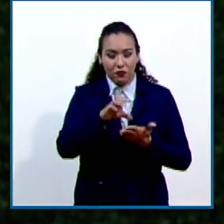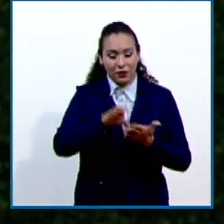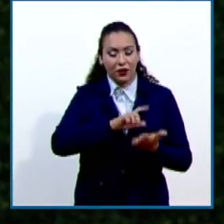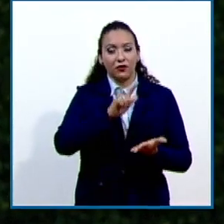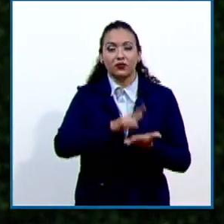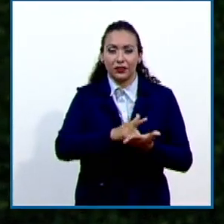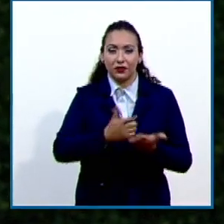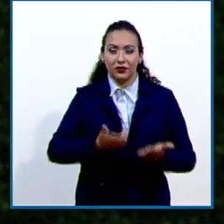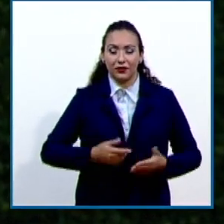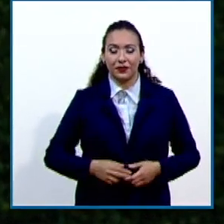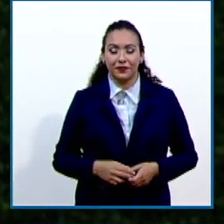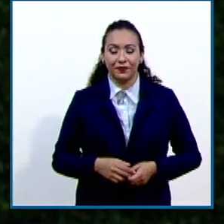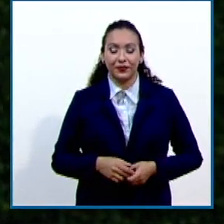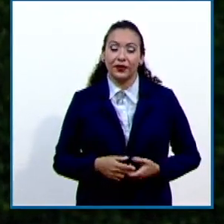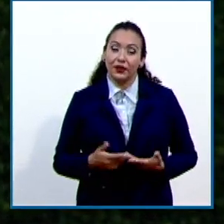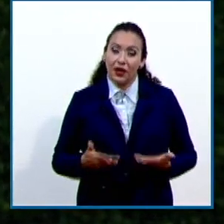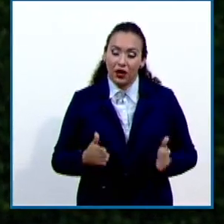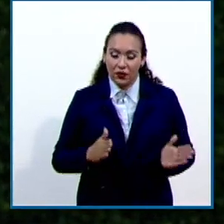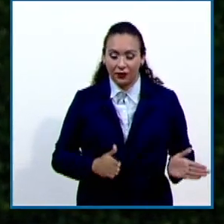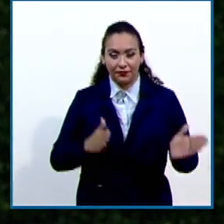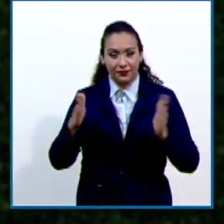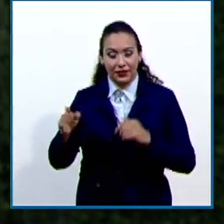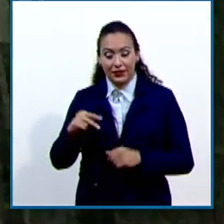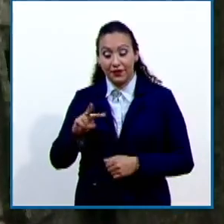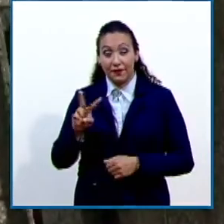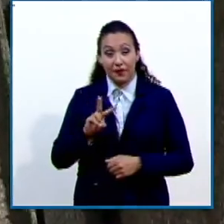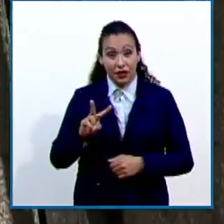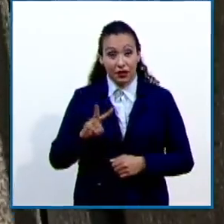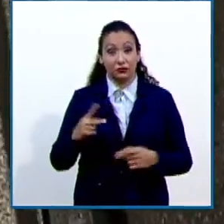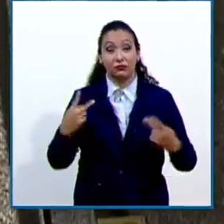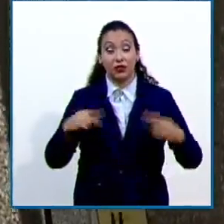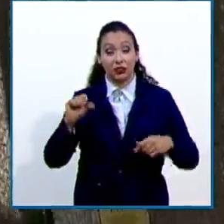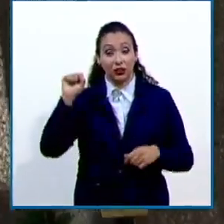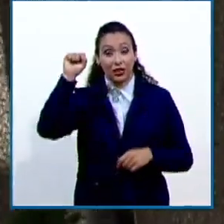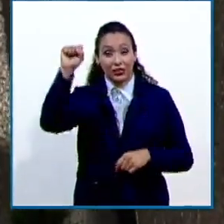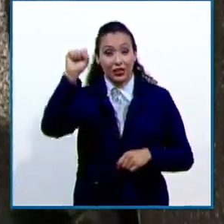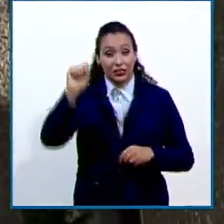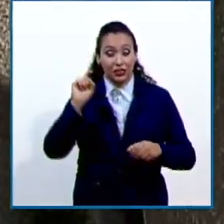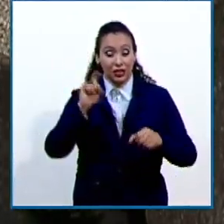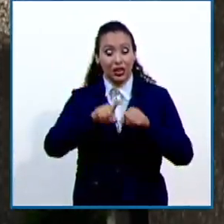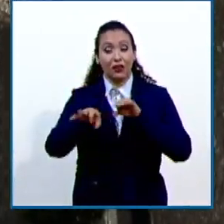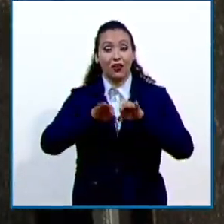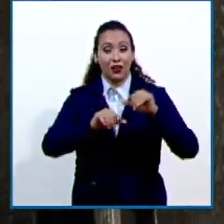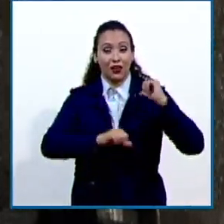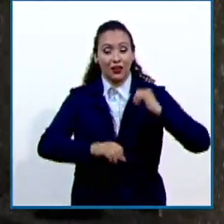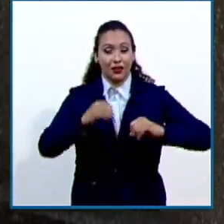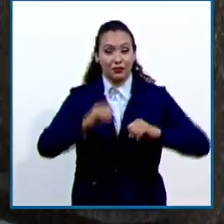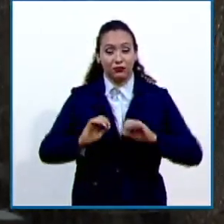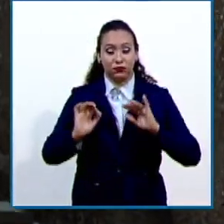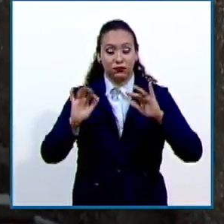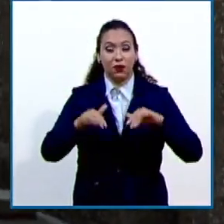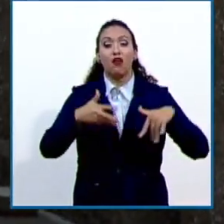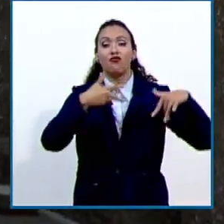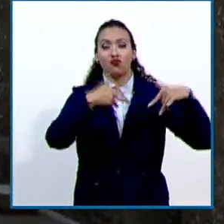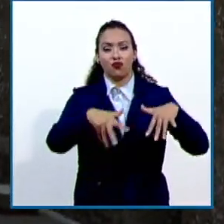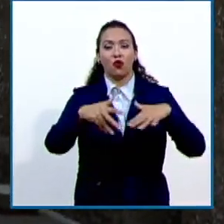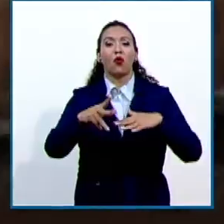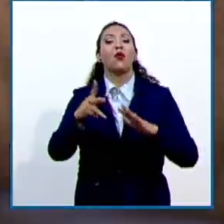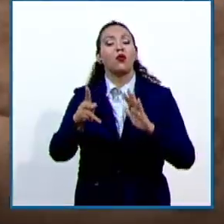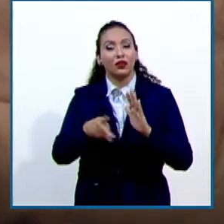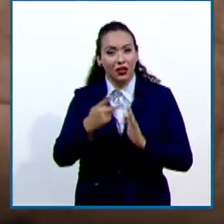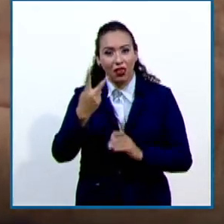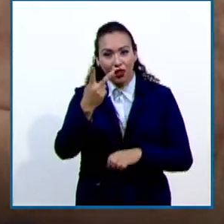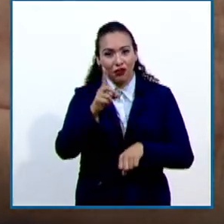constitucional al Poder Judicial. Por otro lado, este viernes, integrantes del Sindicato de Trabajadores del Poder Judicial se manifestaron por segundo